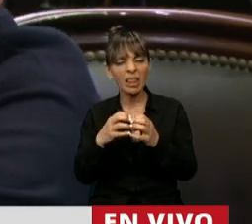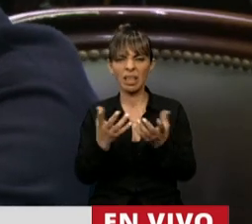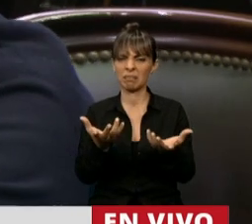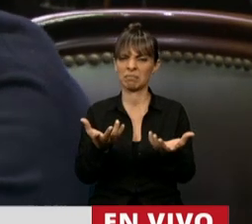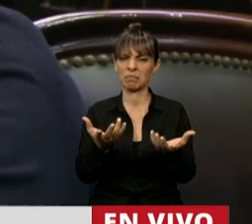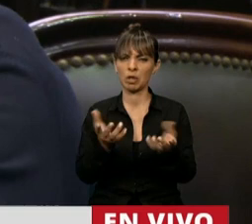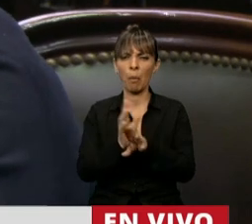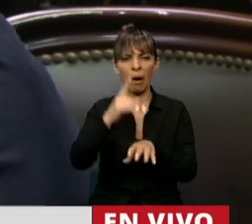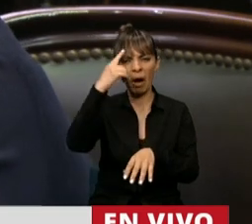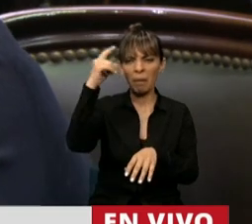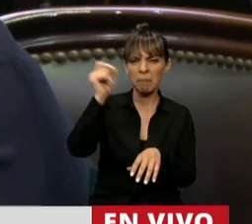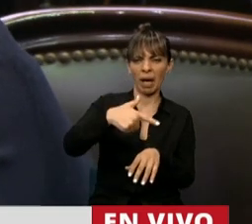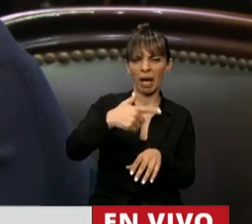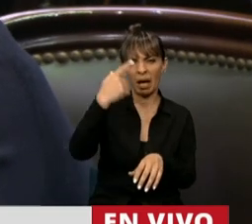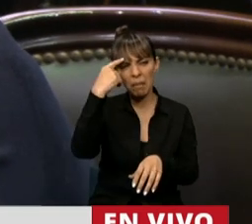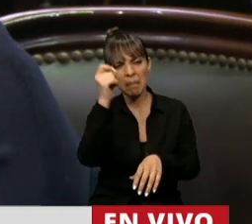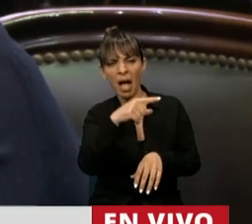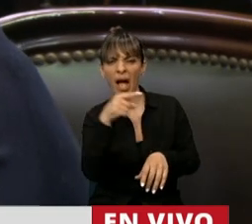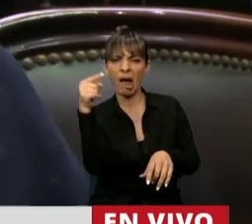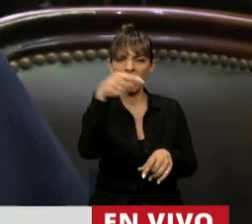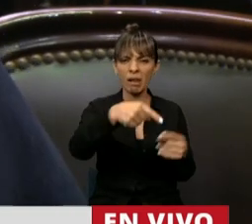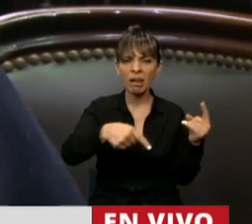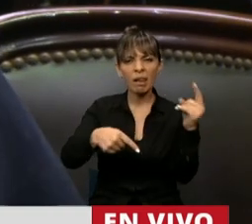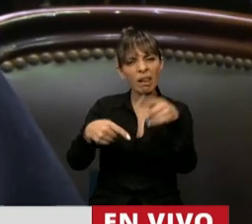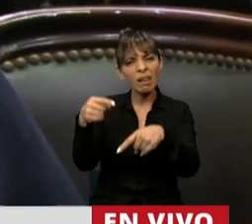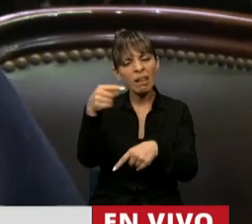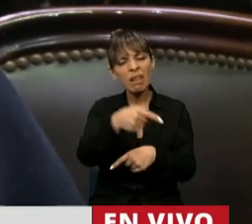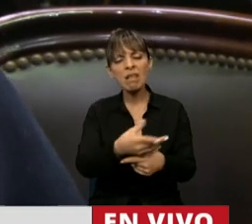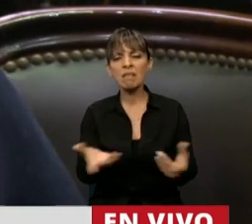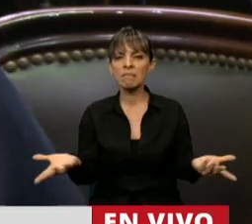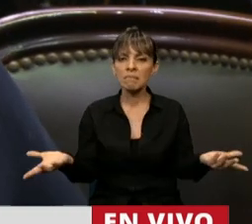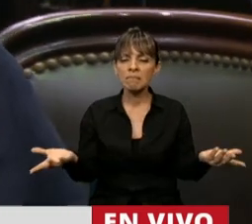cargado de prejuicios y de una acción